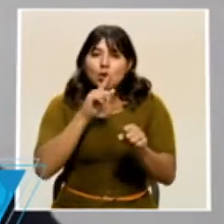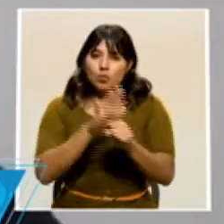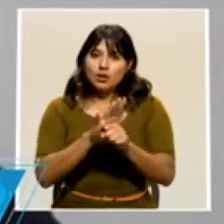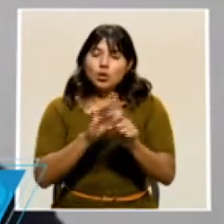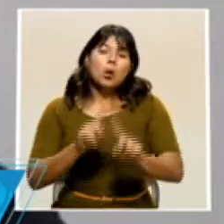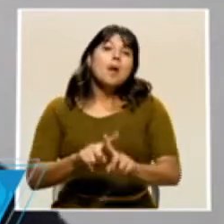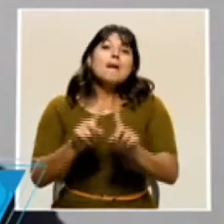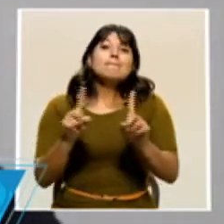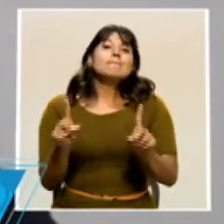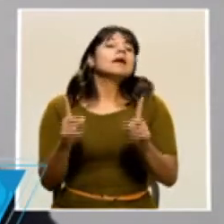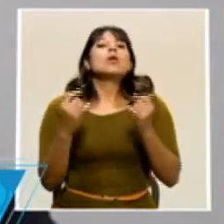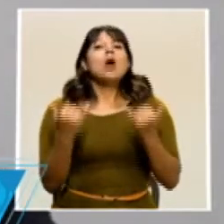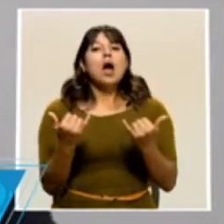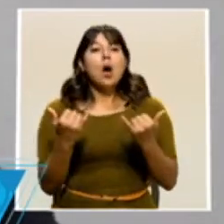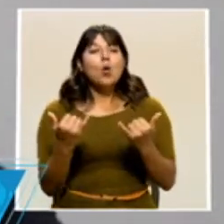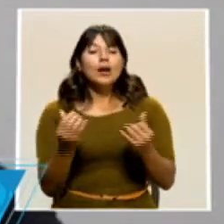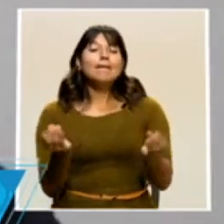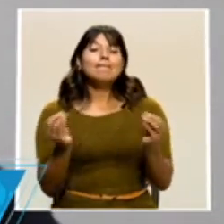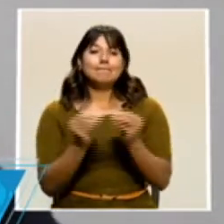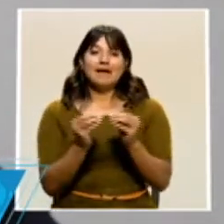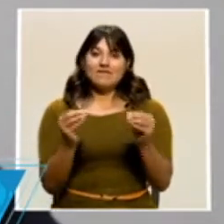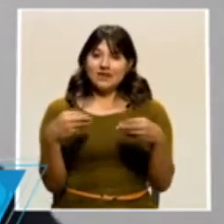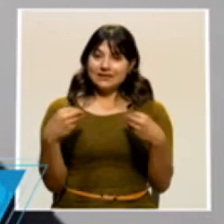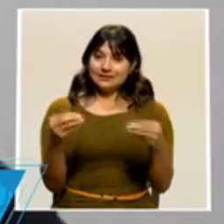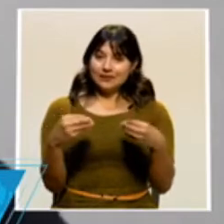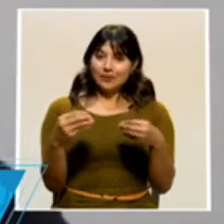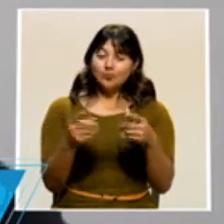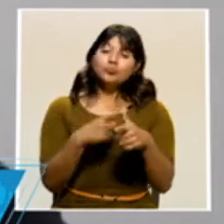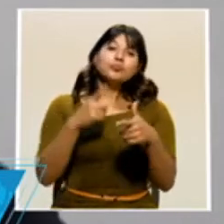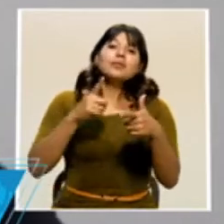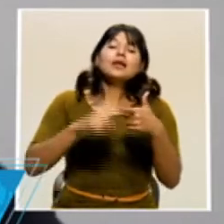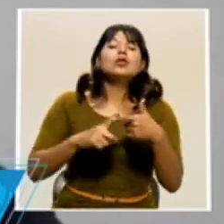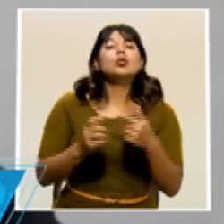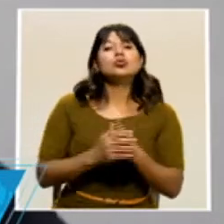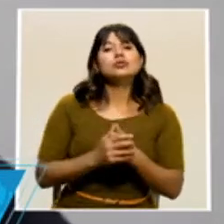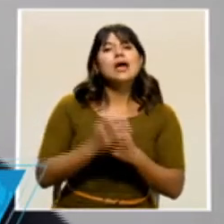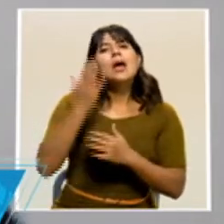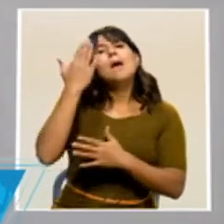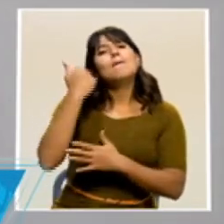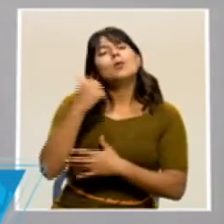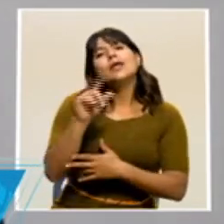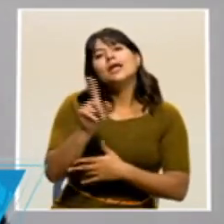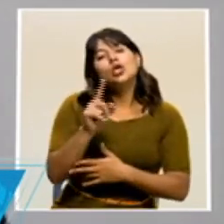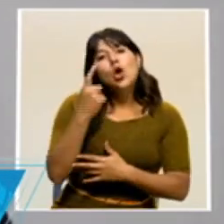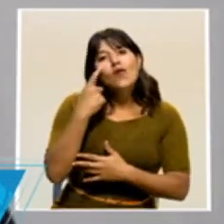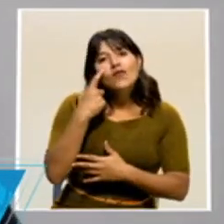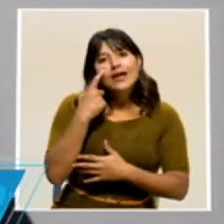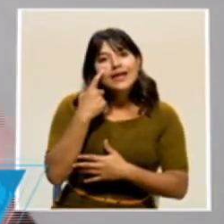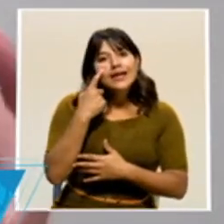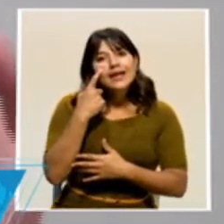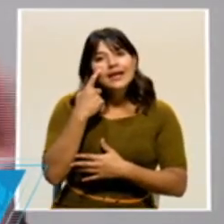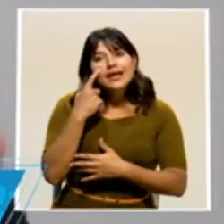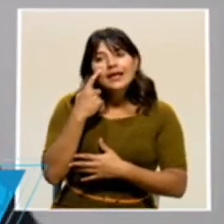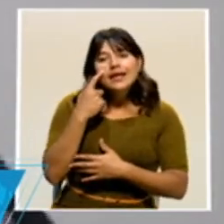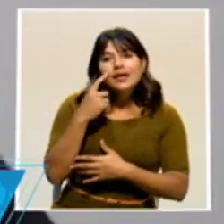se ha flexibilizado. Entonces, ¿por qué no revisar esos destinos específicos?